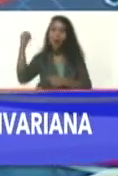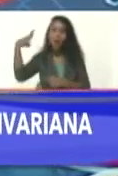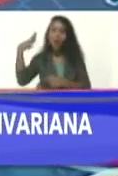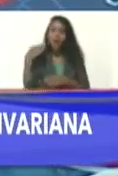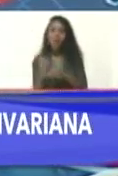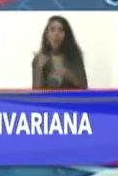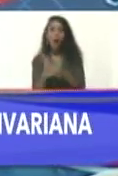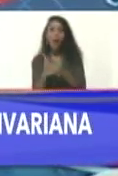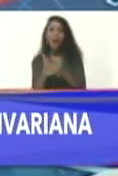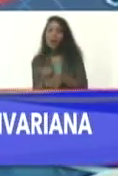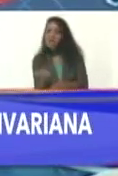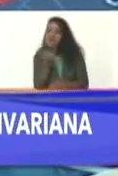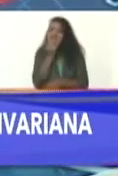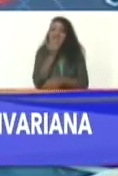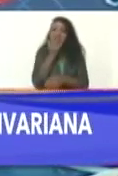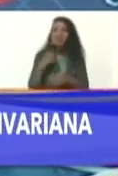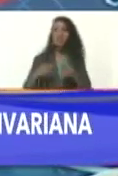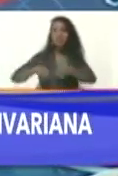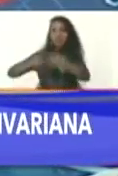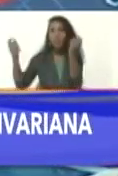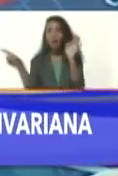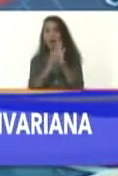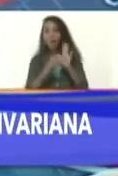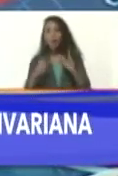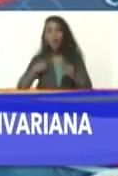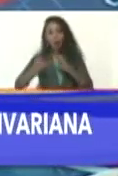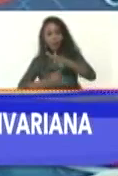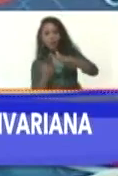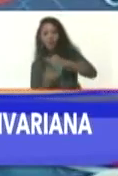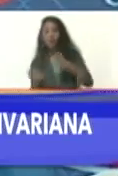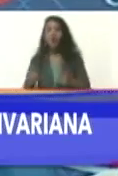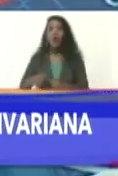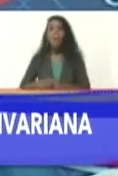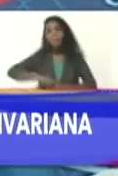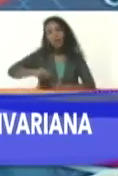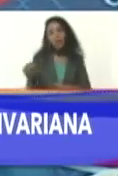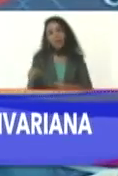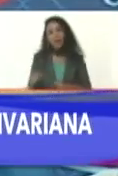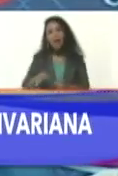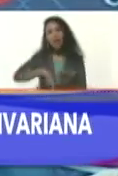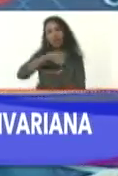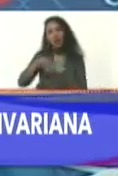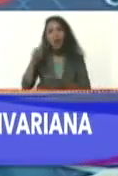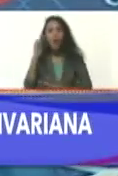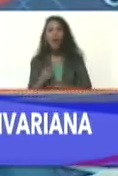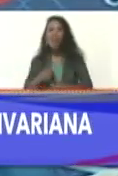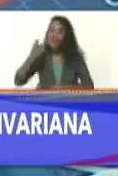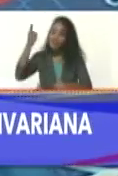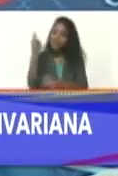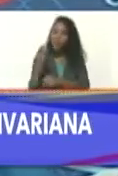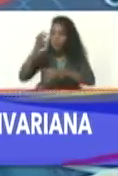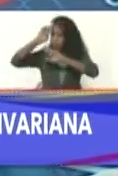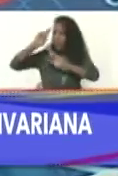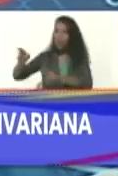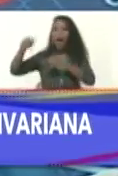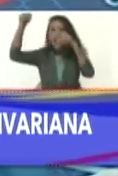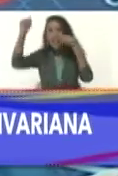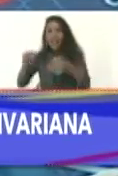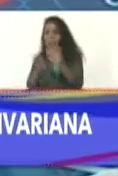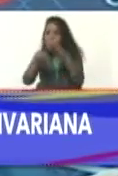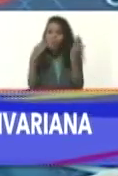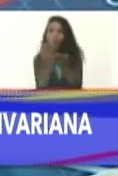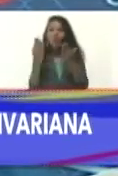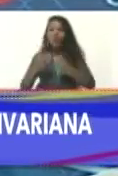sabemos, pero la institución, la Policía Nacional Bolivariana, debe ser respetada aquí en el